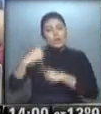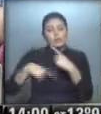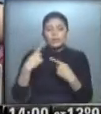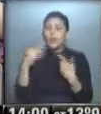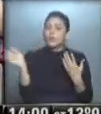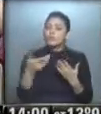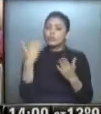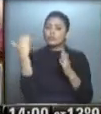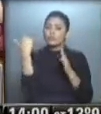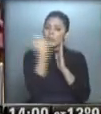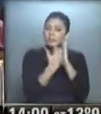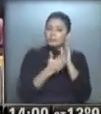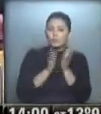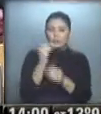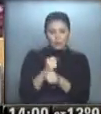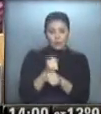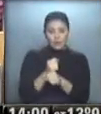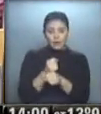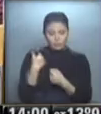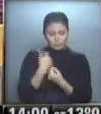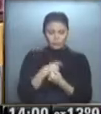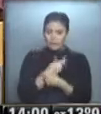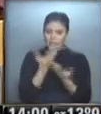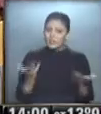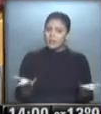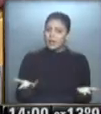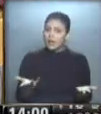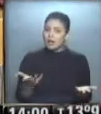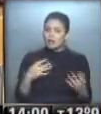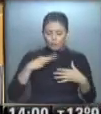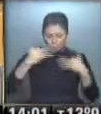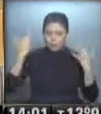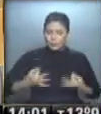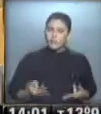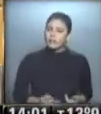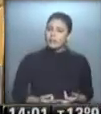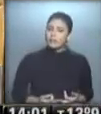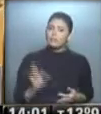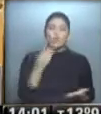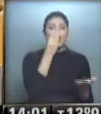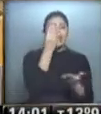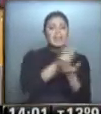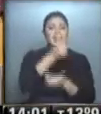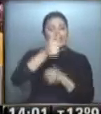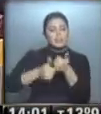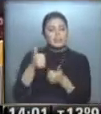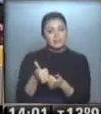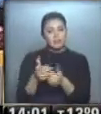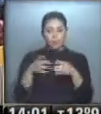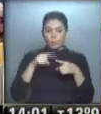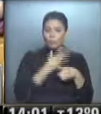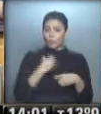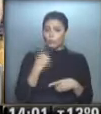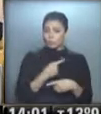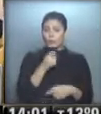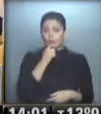toda nuestra gente de trabajo, que lo expresan con toda coherencia los candidatos del Frente para la